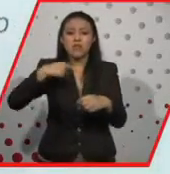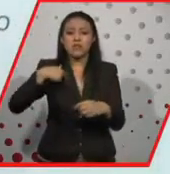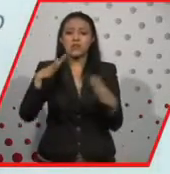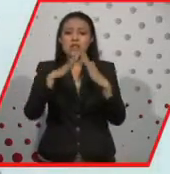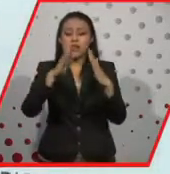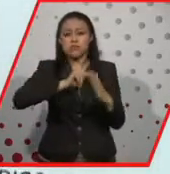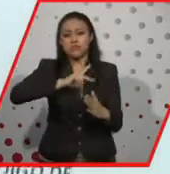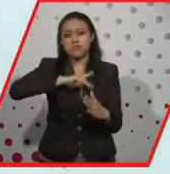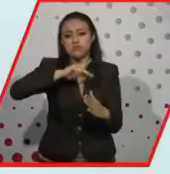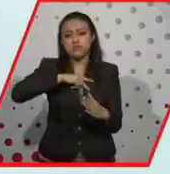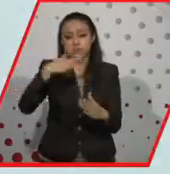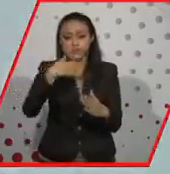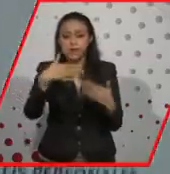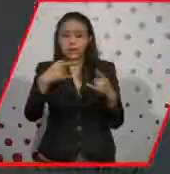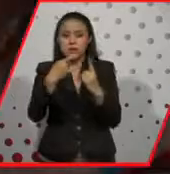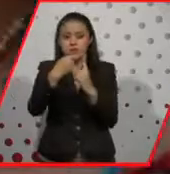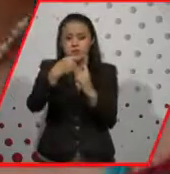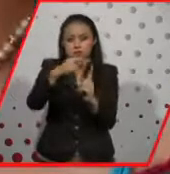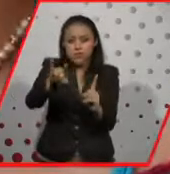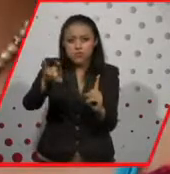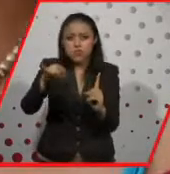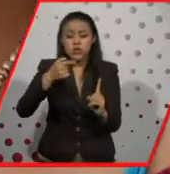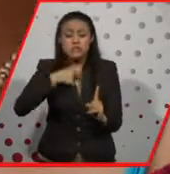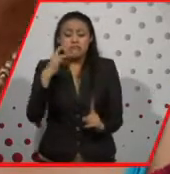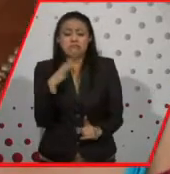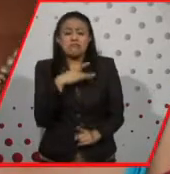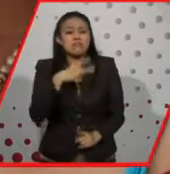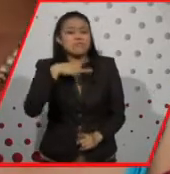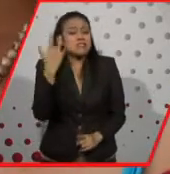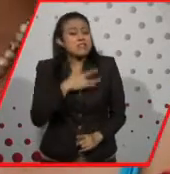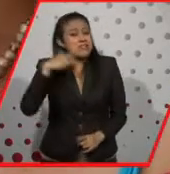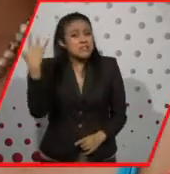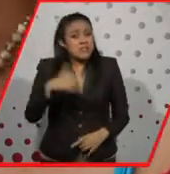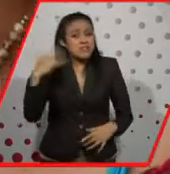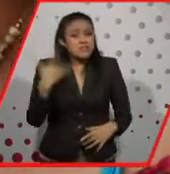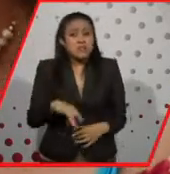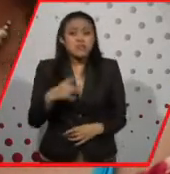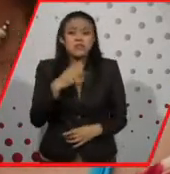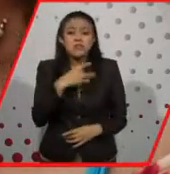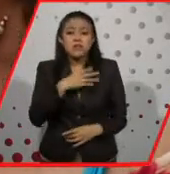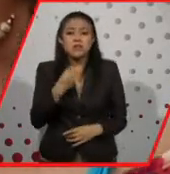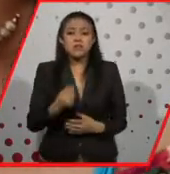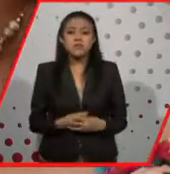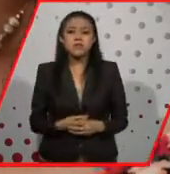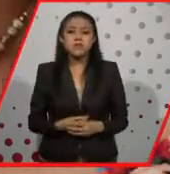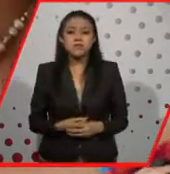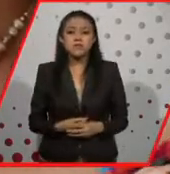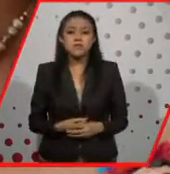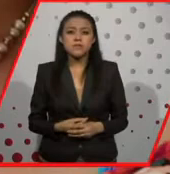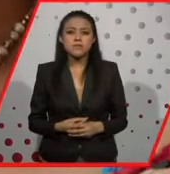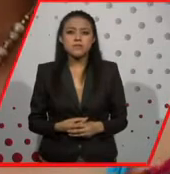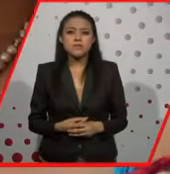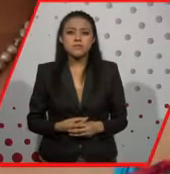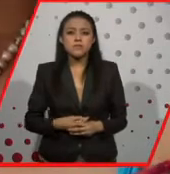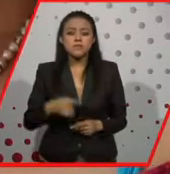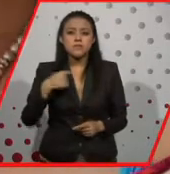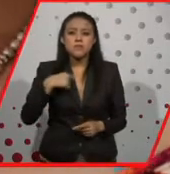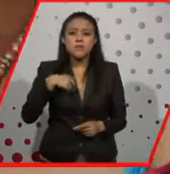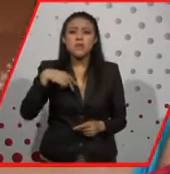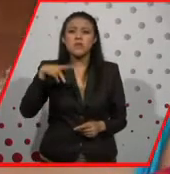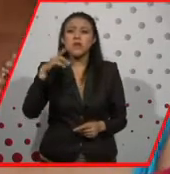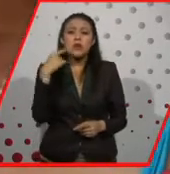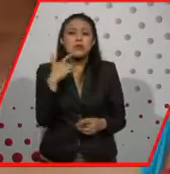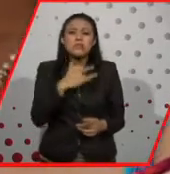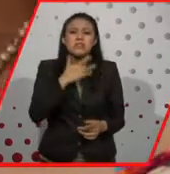dejado abierta. Yo tenía mucho miedo, yo soy cristiana, me encomendé a Dios y mostré mucha seguridad porque